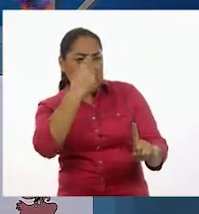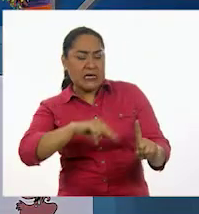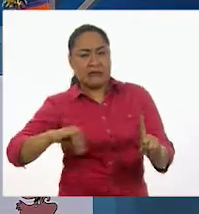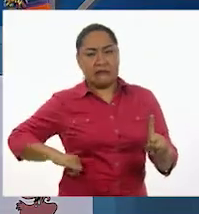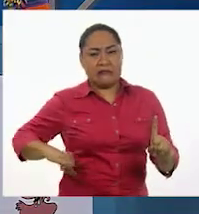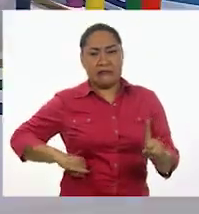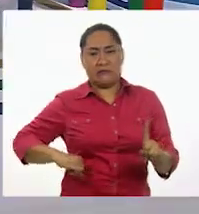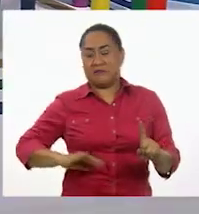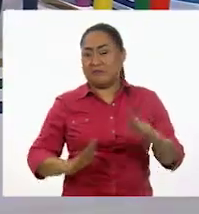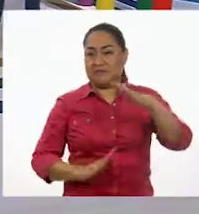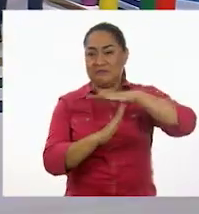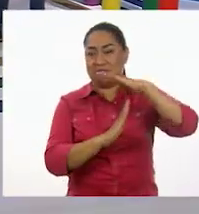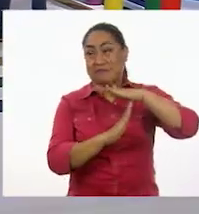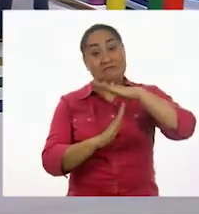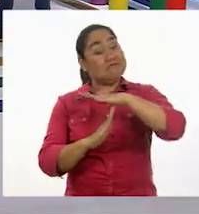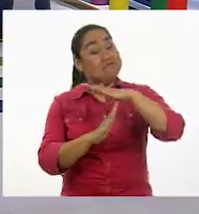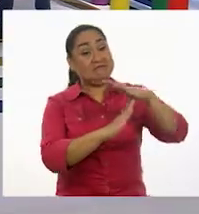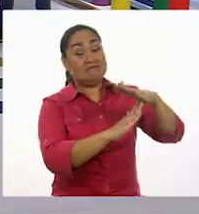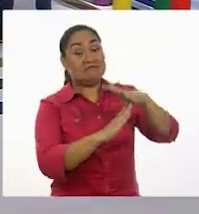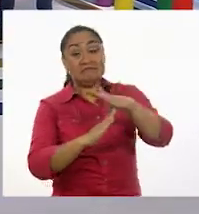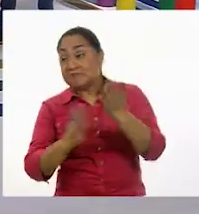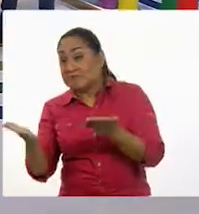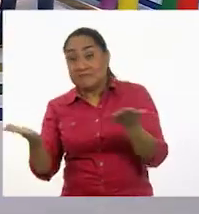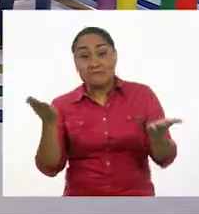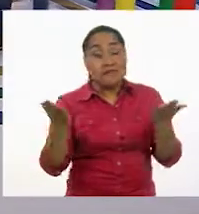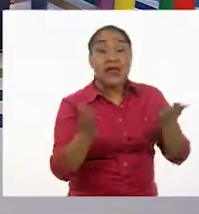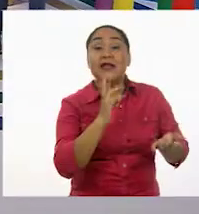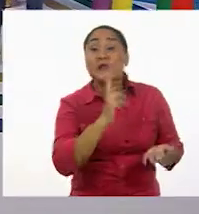Se acabó el tiempo de pensar. ¿Tienen una respuesta?